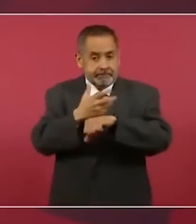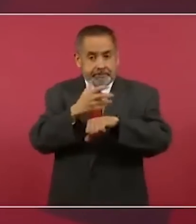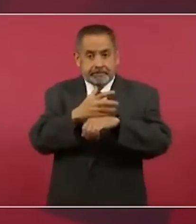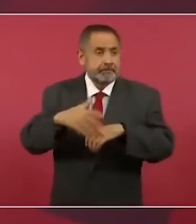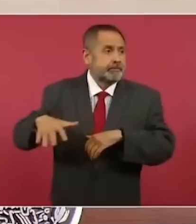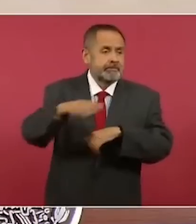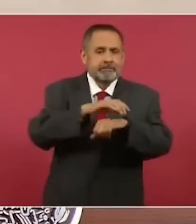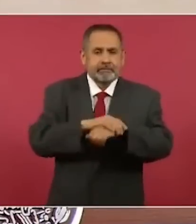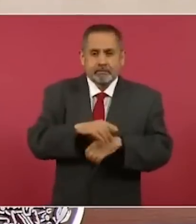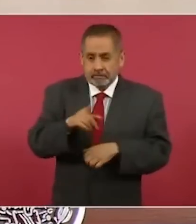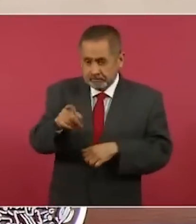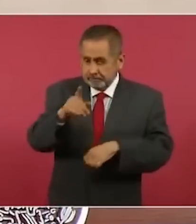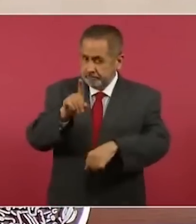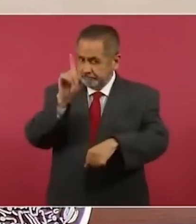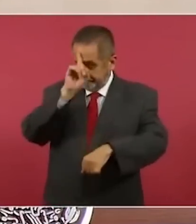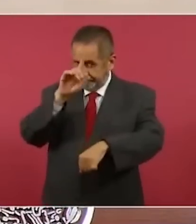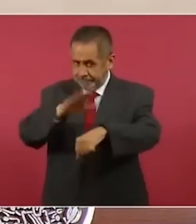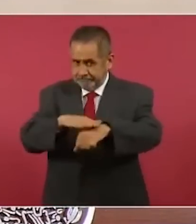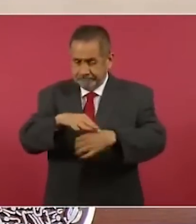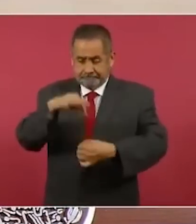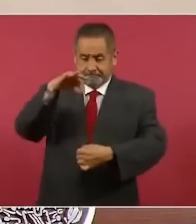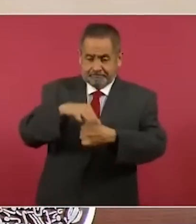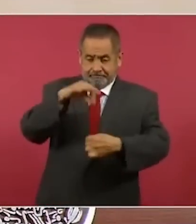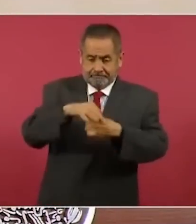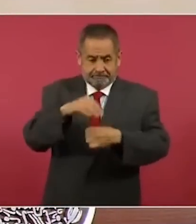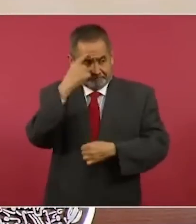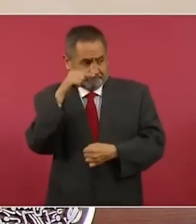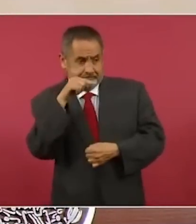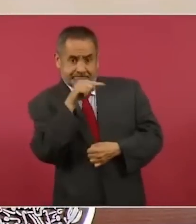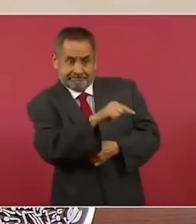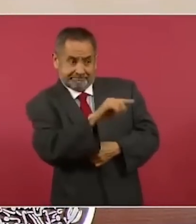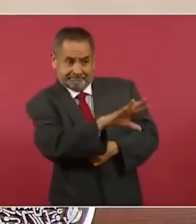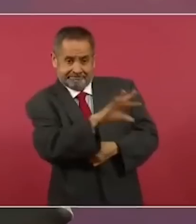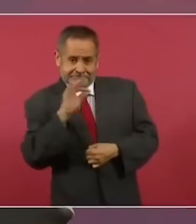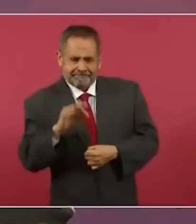que no voten por